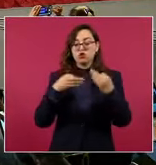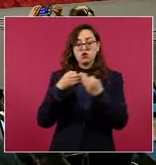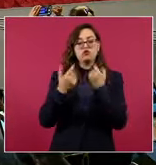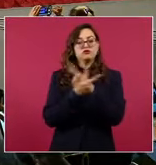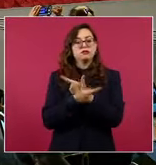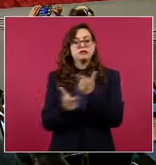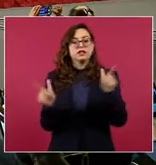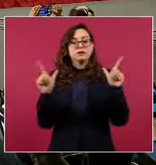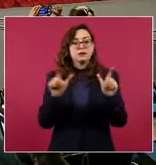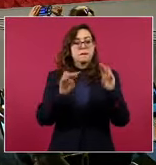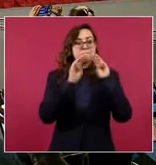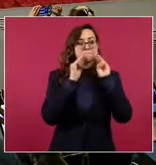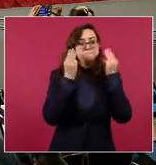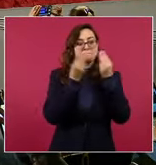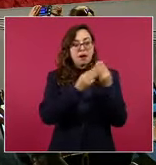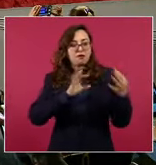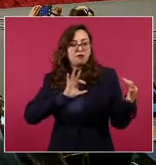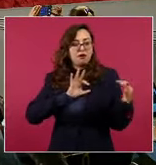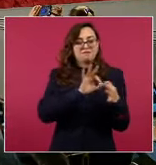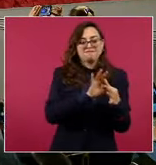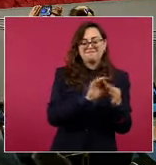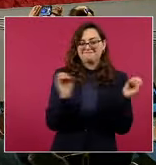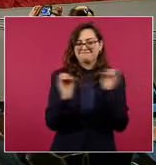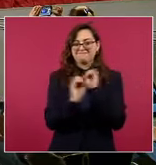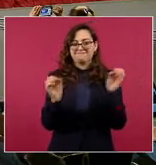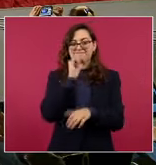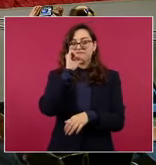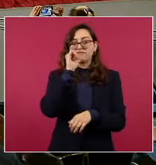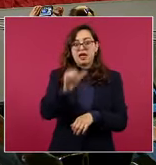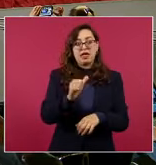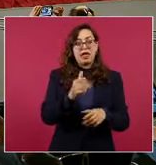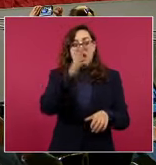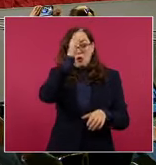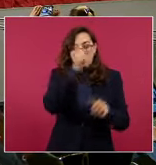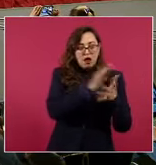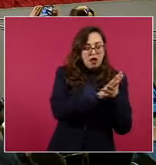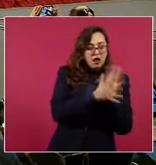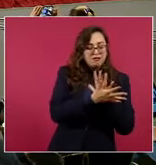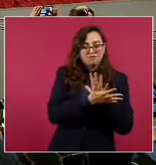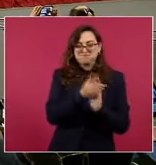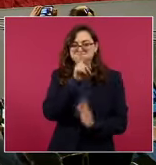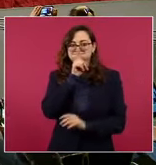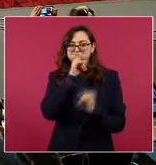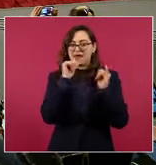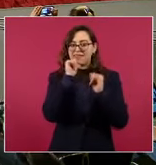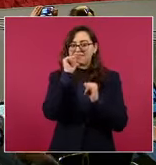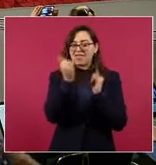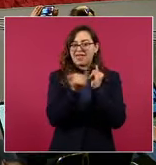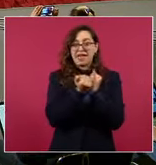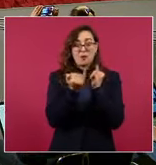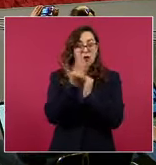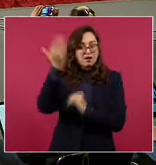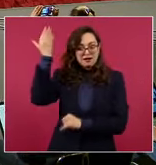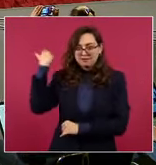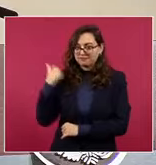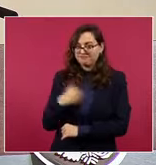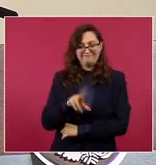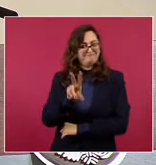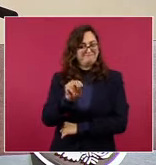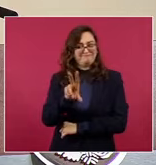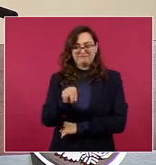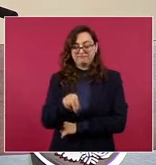organizada ni tenemos pactos de ningún tipo como ocurría antes. El punto más importante de la